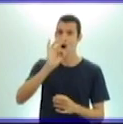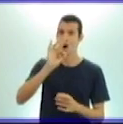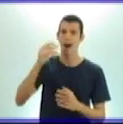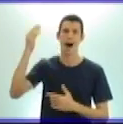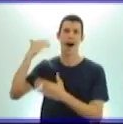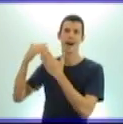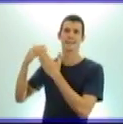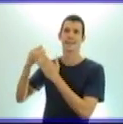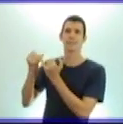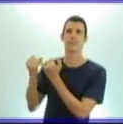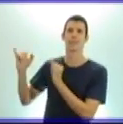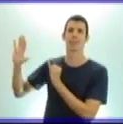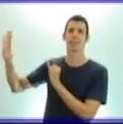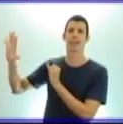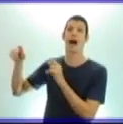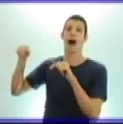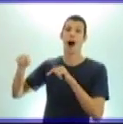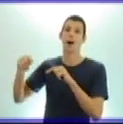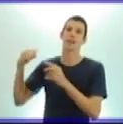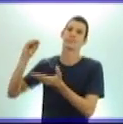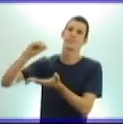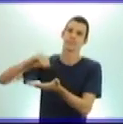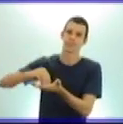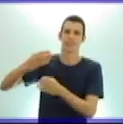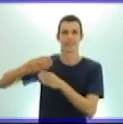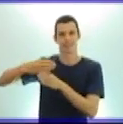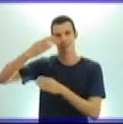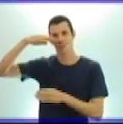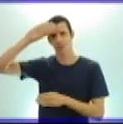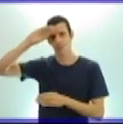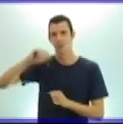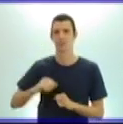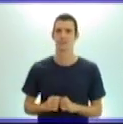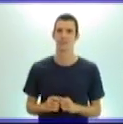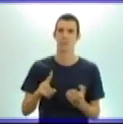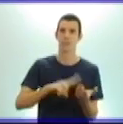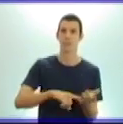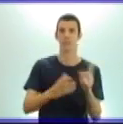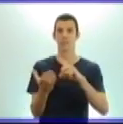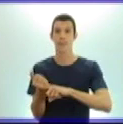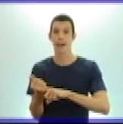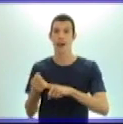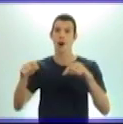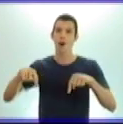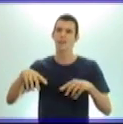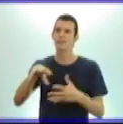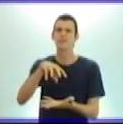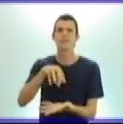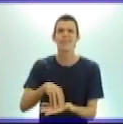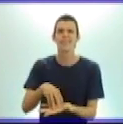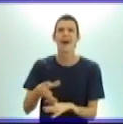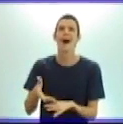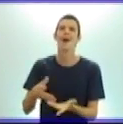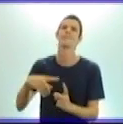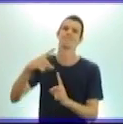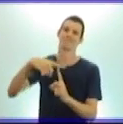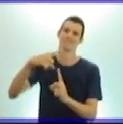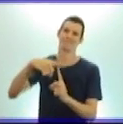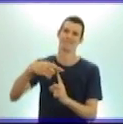Padre, en Las Tunas. Muy bien. Pero también deben